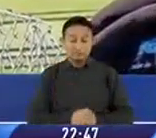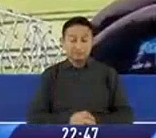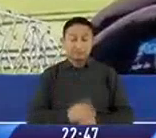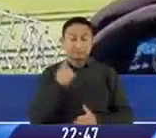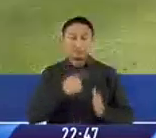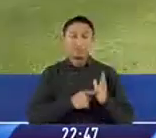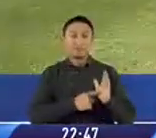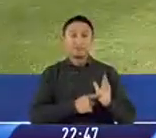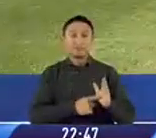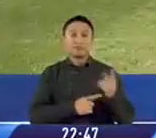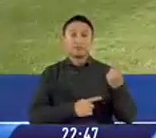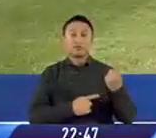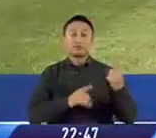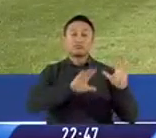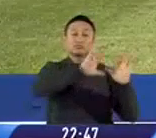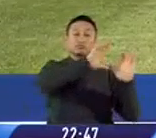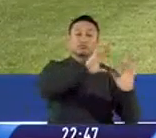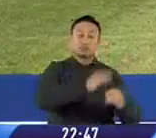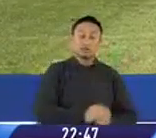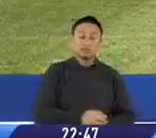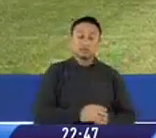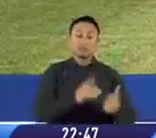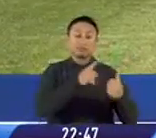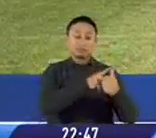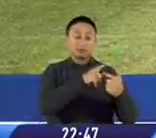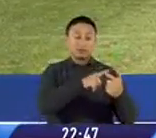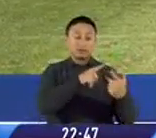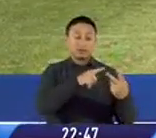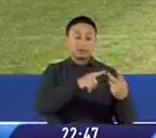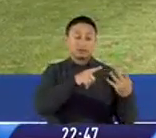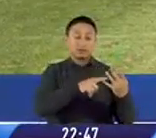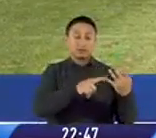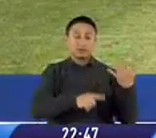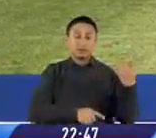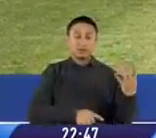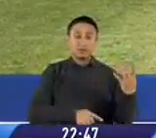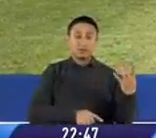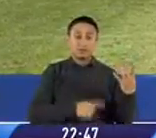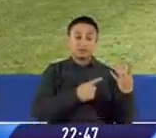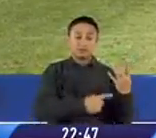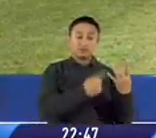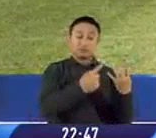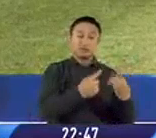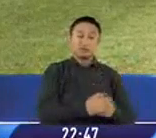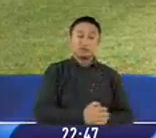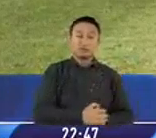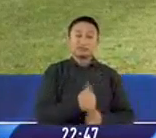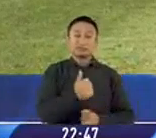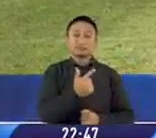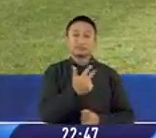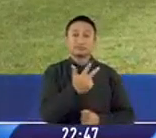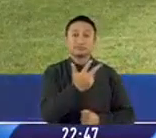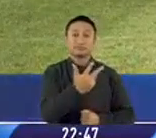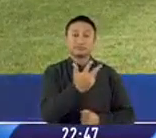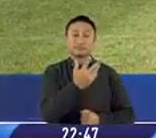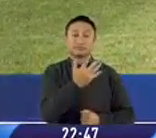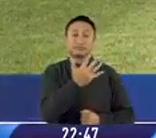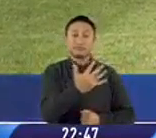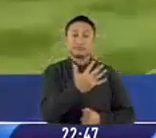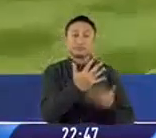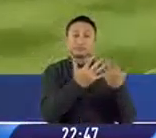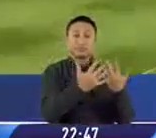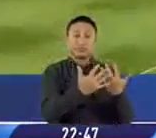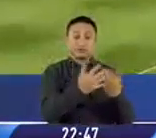el siguiente: en el arco, Domínguez; en la defensa, Quintero, Adey, Rodríguez y Quiñones; en la volante, Piovi, Martínez, Ibarra, González y